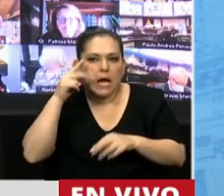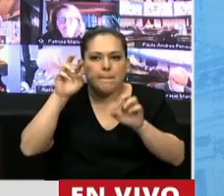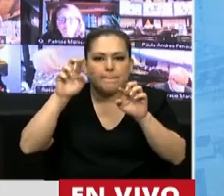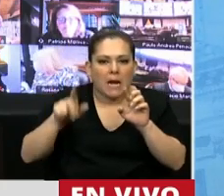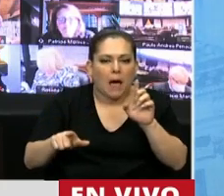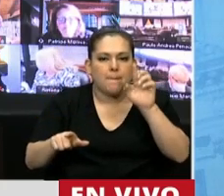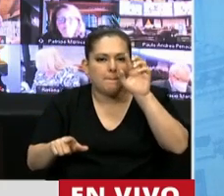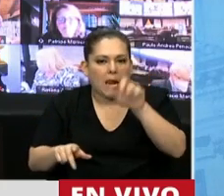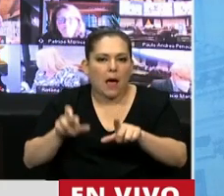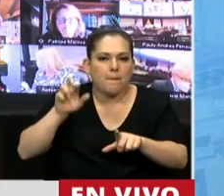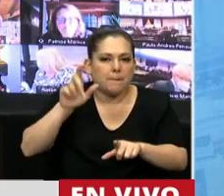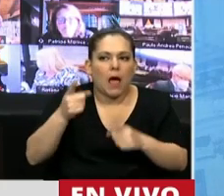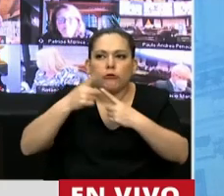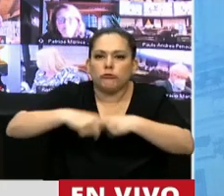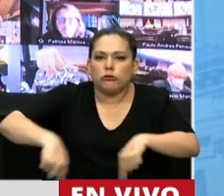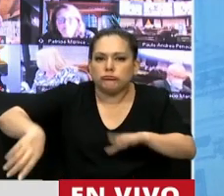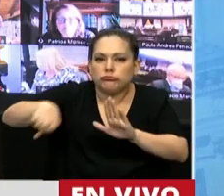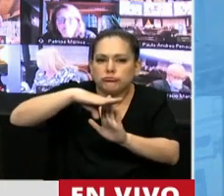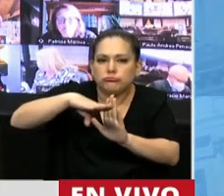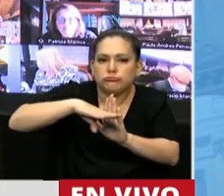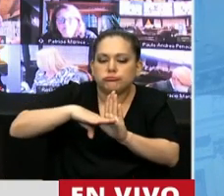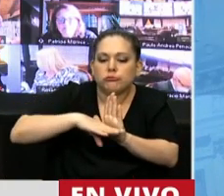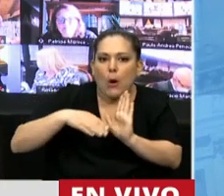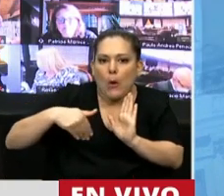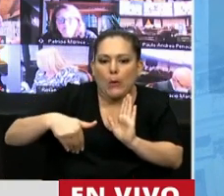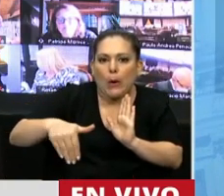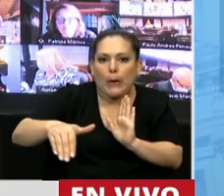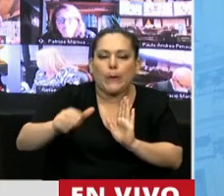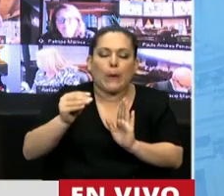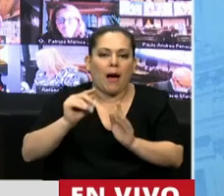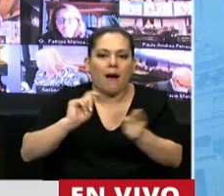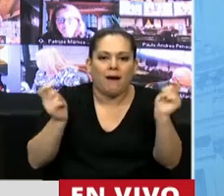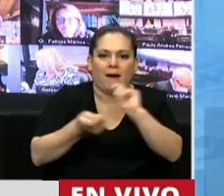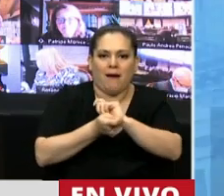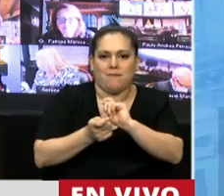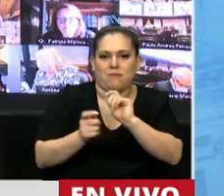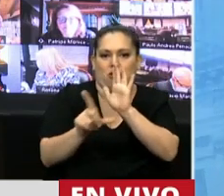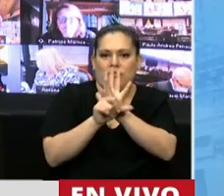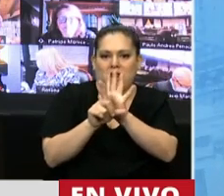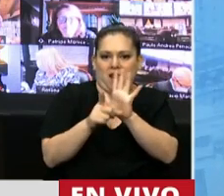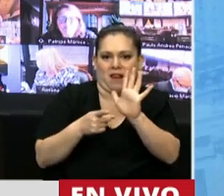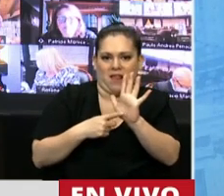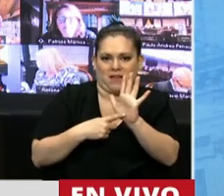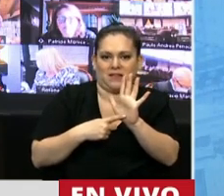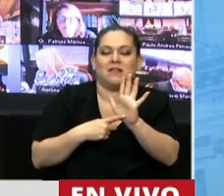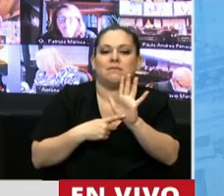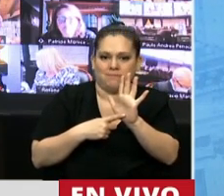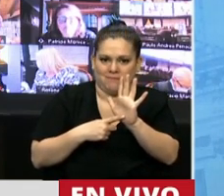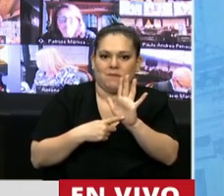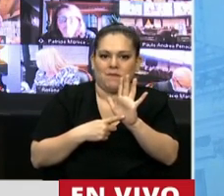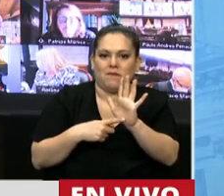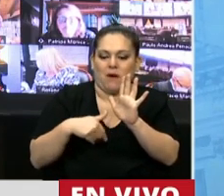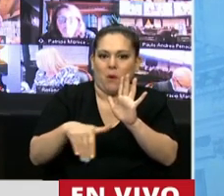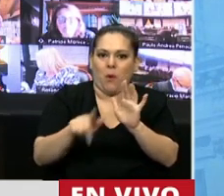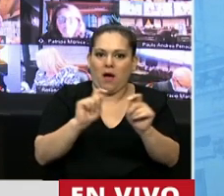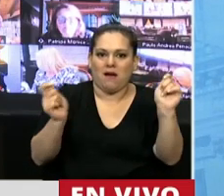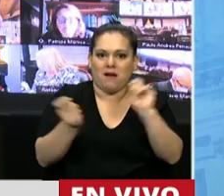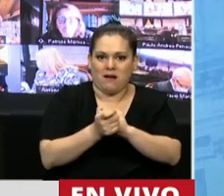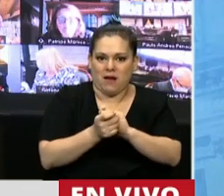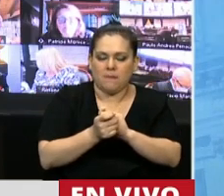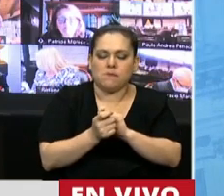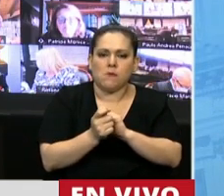requisitos que tenemos frente a la adecuación legislativa que trae de ratificar este convenio a nosotros no